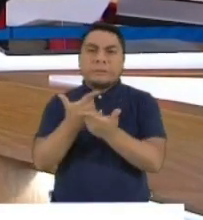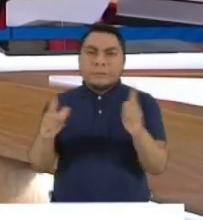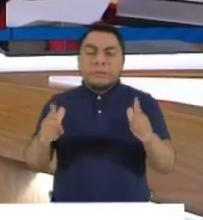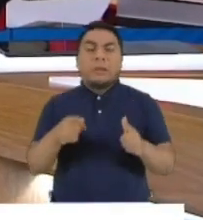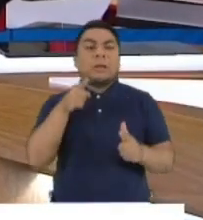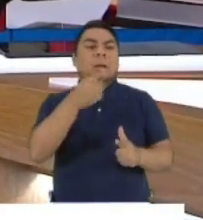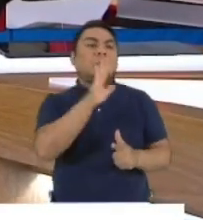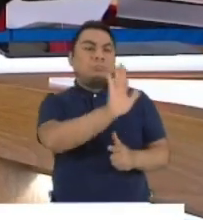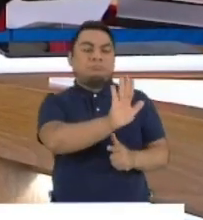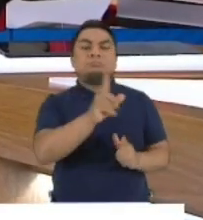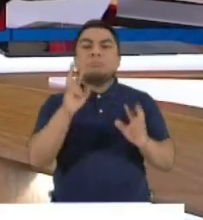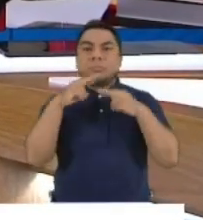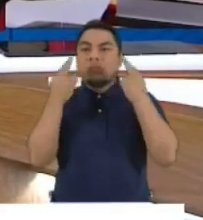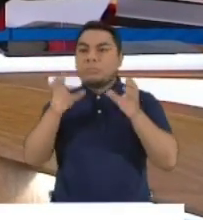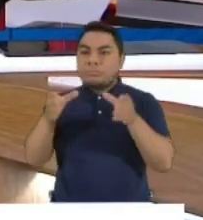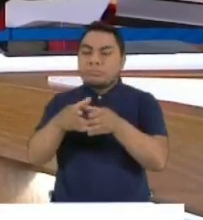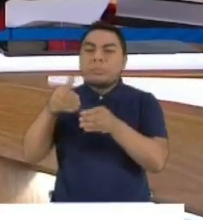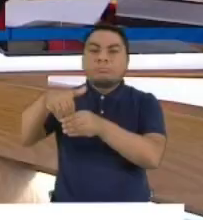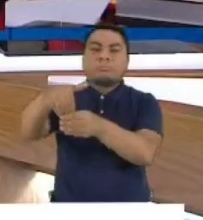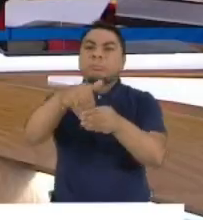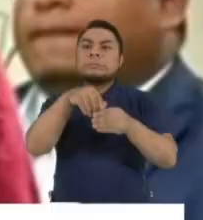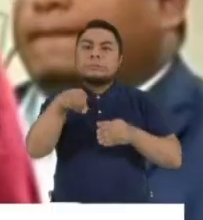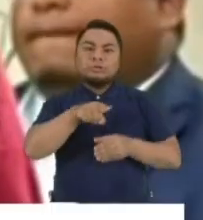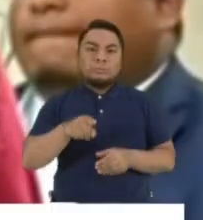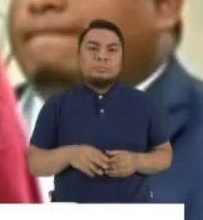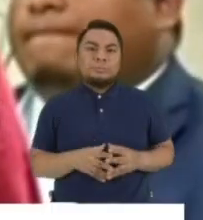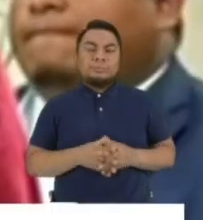dejó al voto el pedido de apelación de la exalcaldesa.